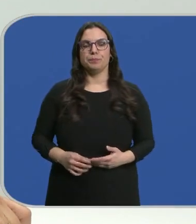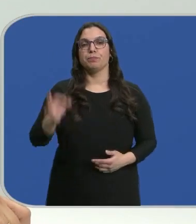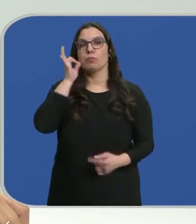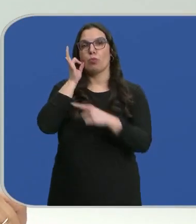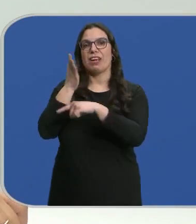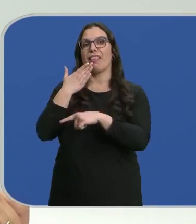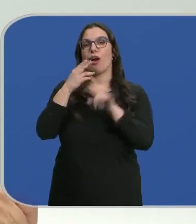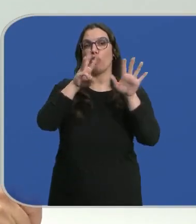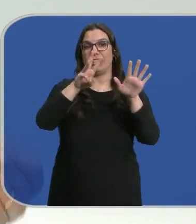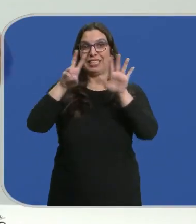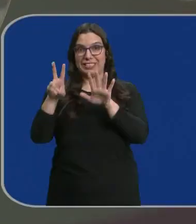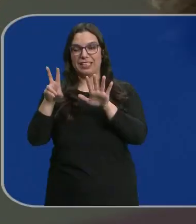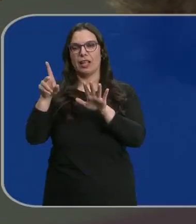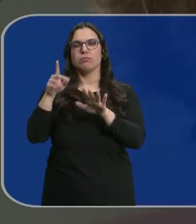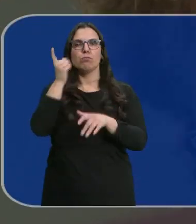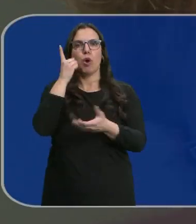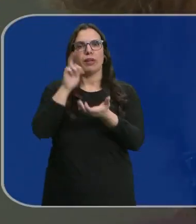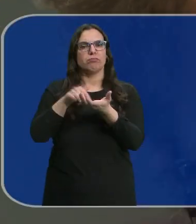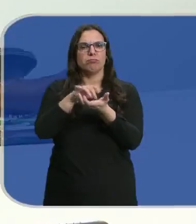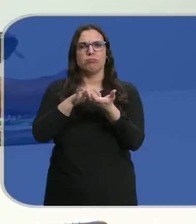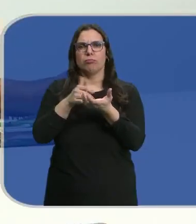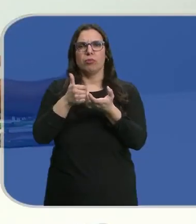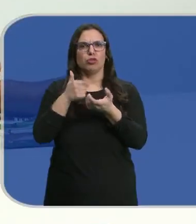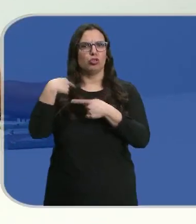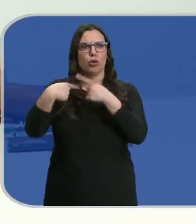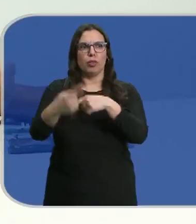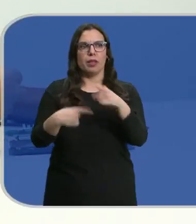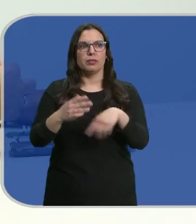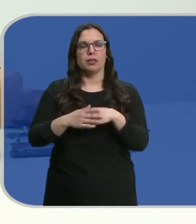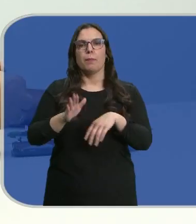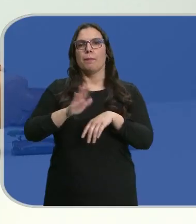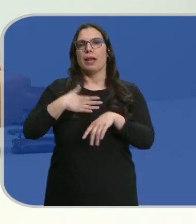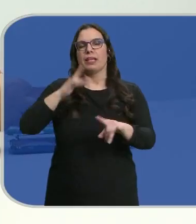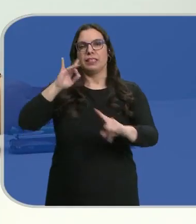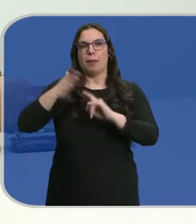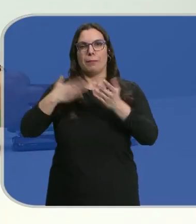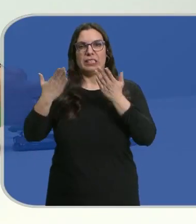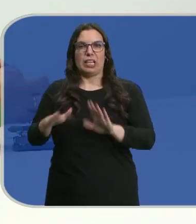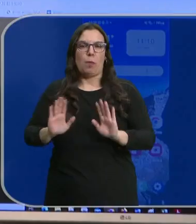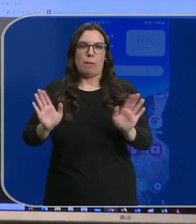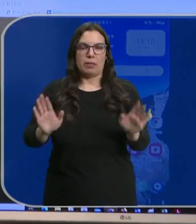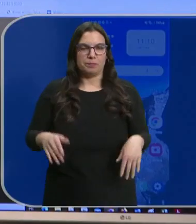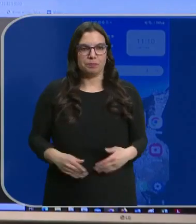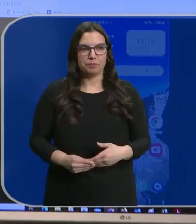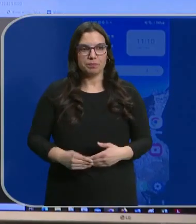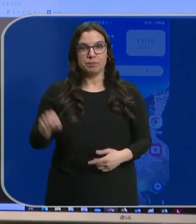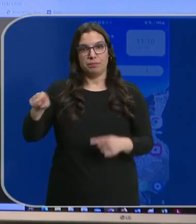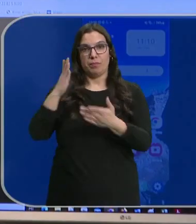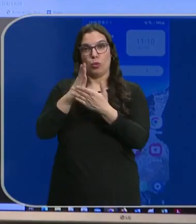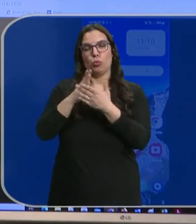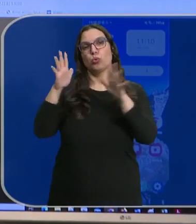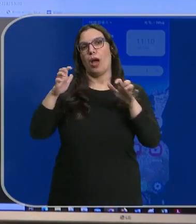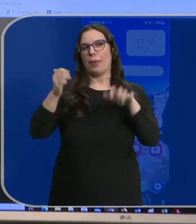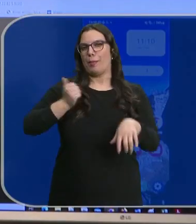Benedicta, con 87 años, utiliza el móvil a diario. Para que me llamen, llamar a mis hijos y poco más. En este curso